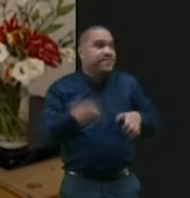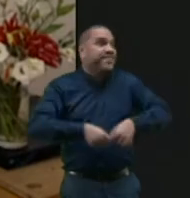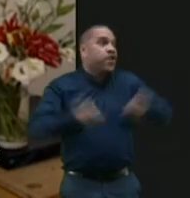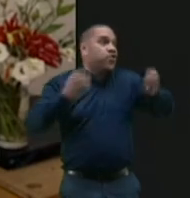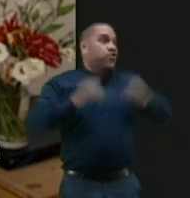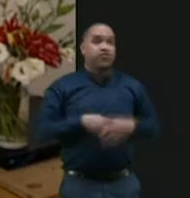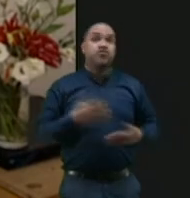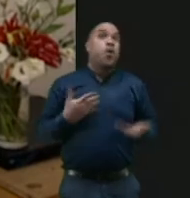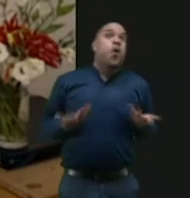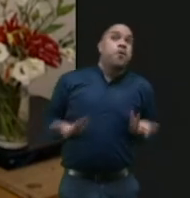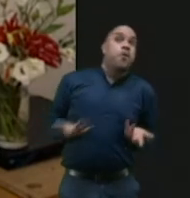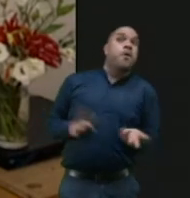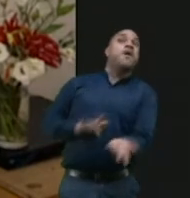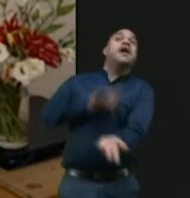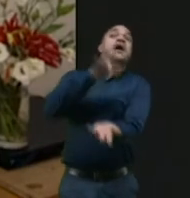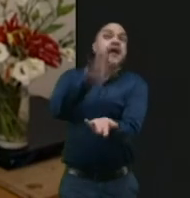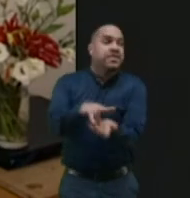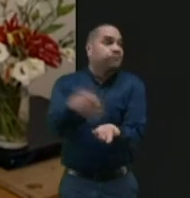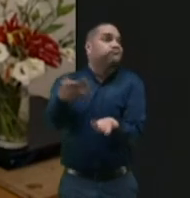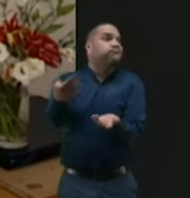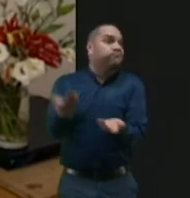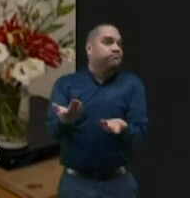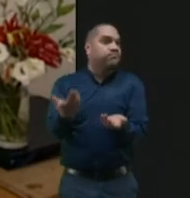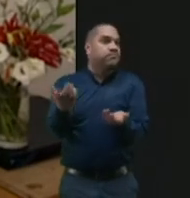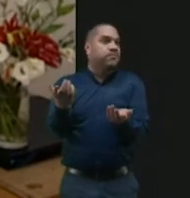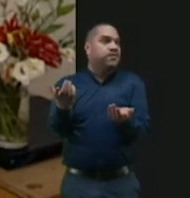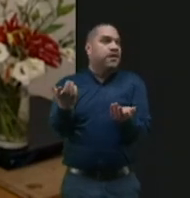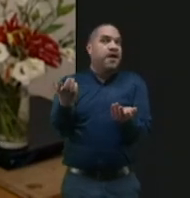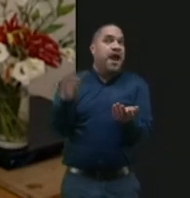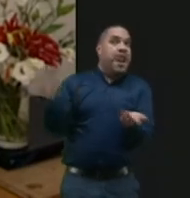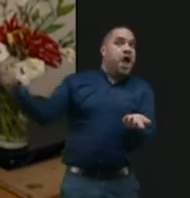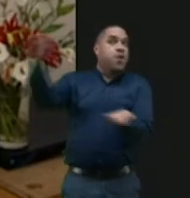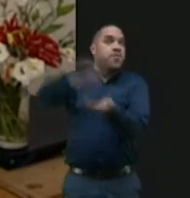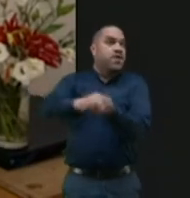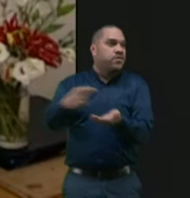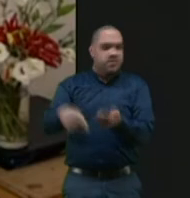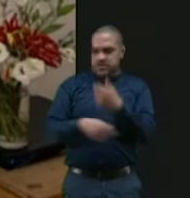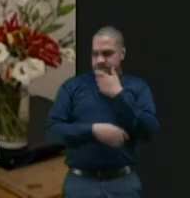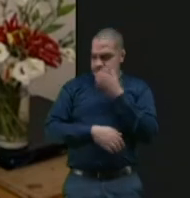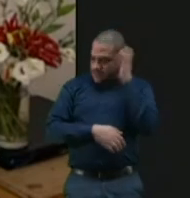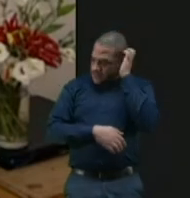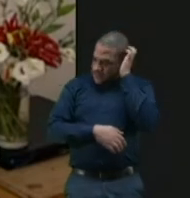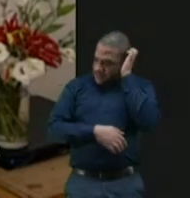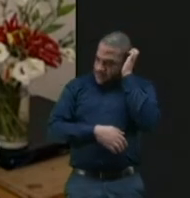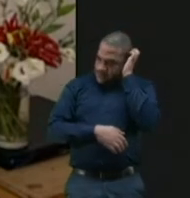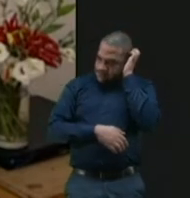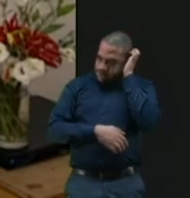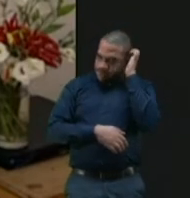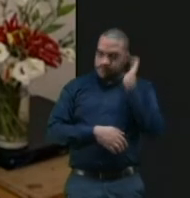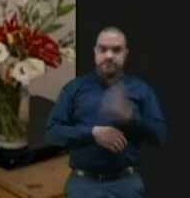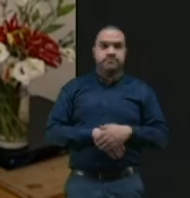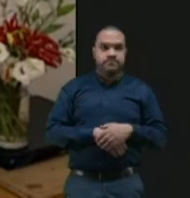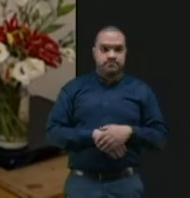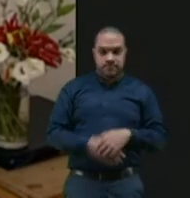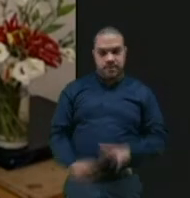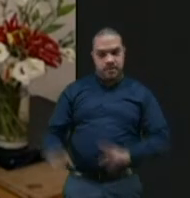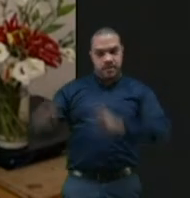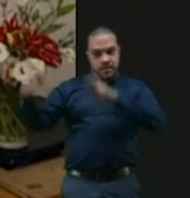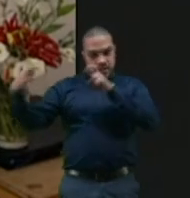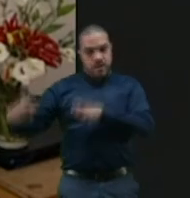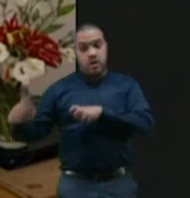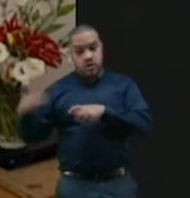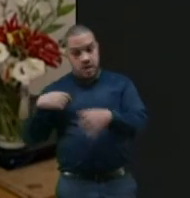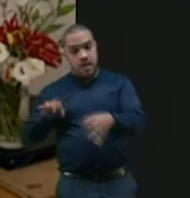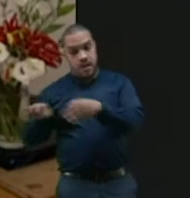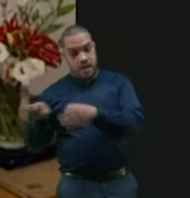aeropuerto. Entonces me rascaba la cabeza en ese momento diciendo, ¿sabes qué? Voy a estar en el carro contigo y te voy a decir cómo llegar allá.